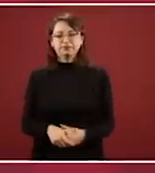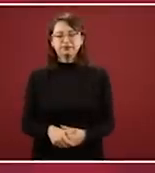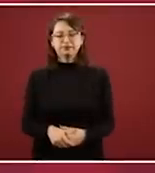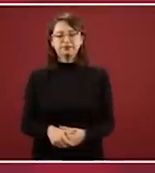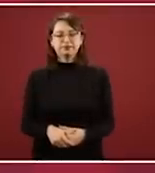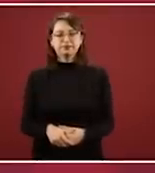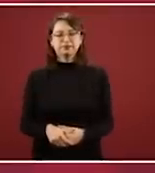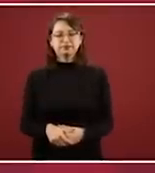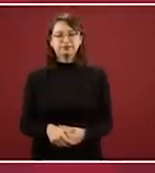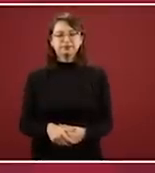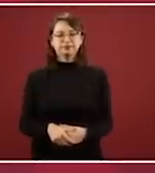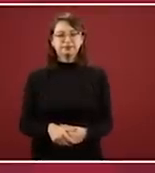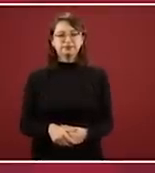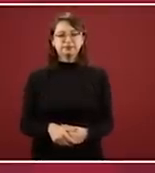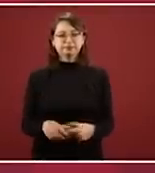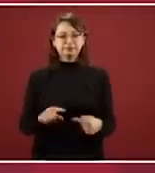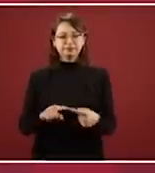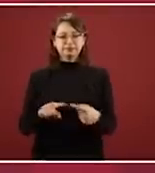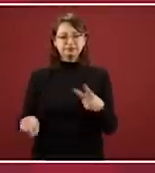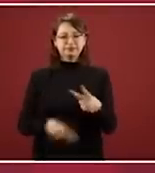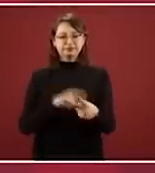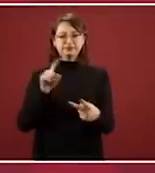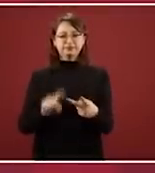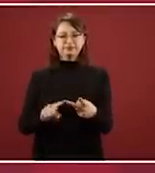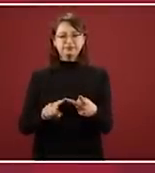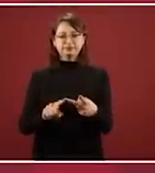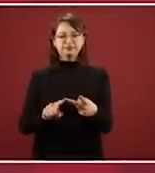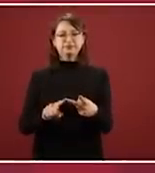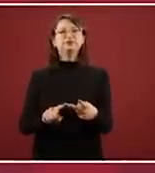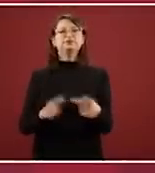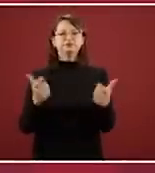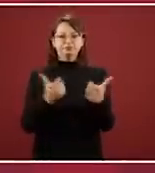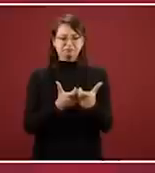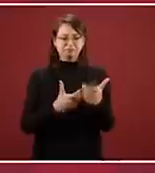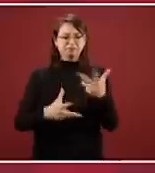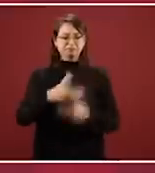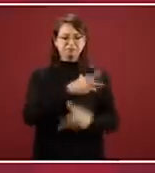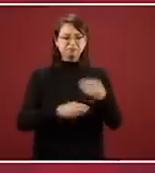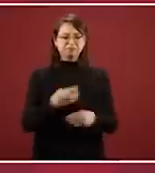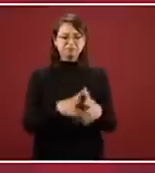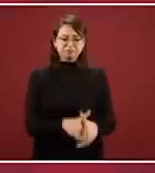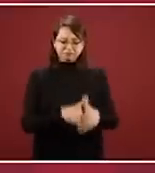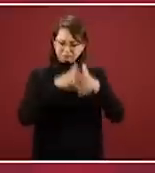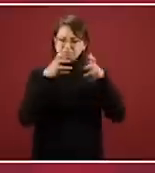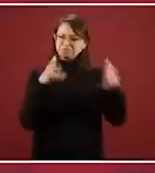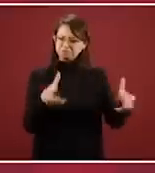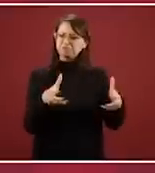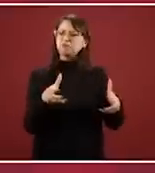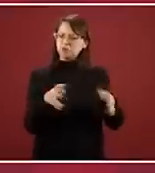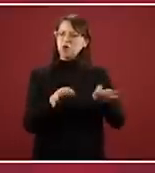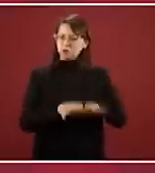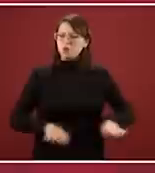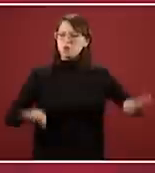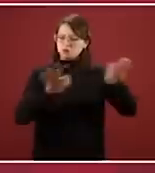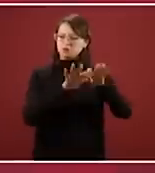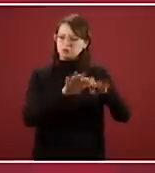aclaró que nos importa el crecimiento, pero más el